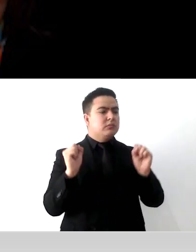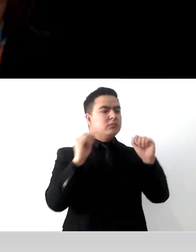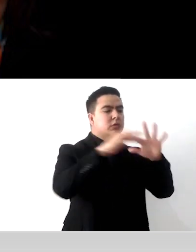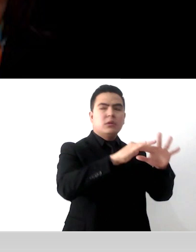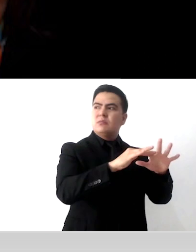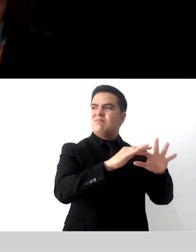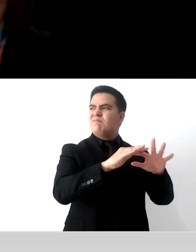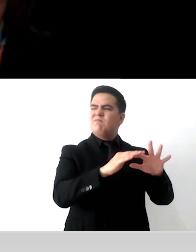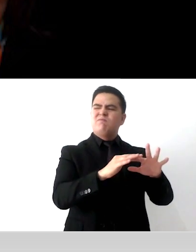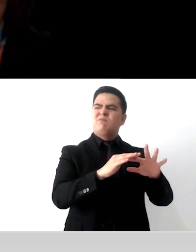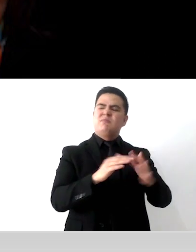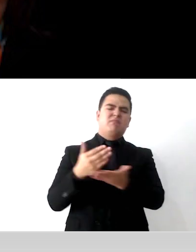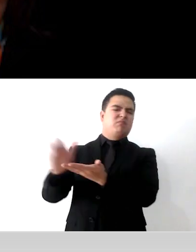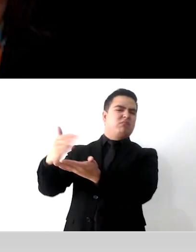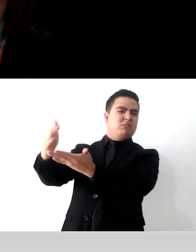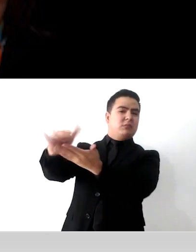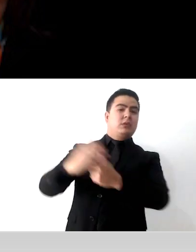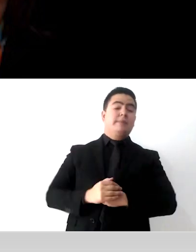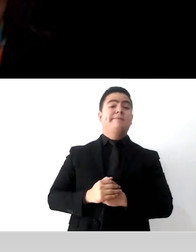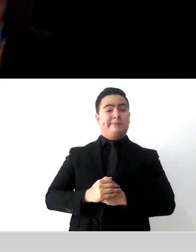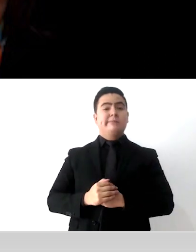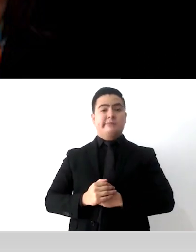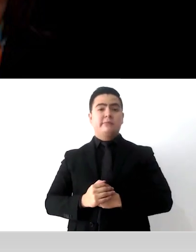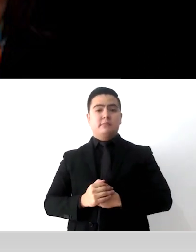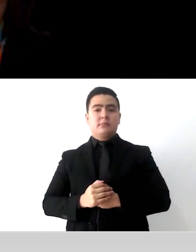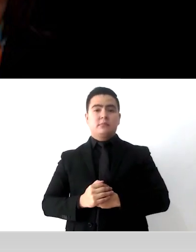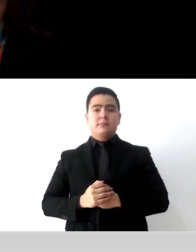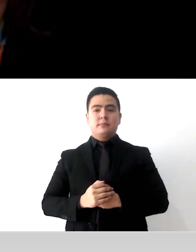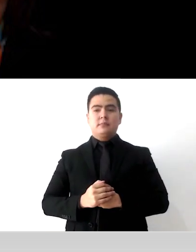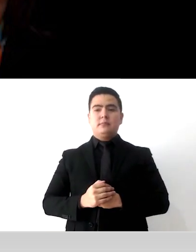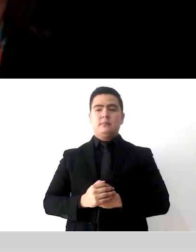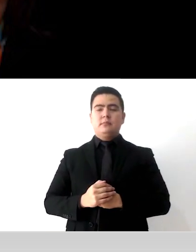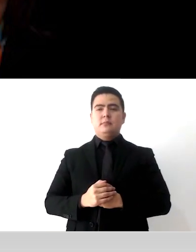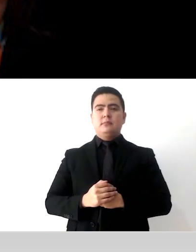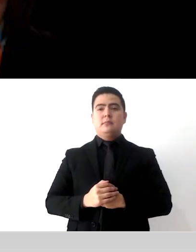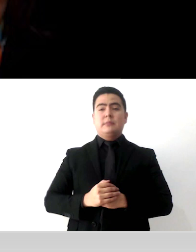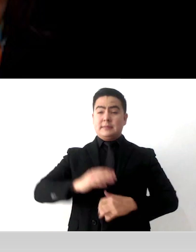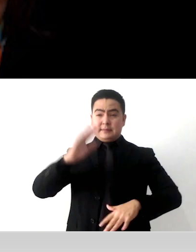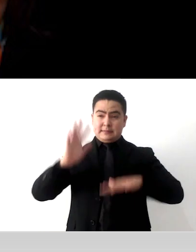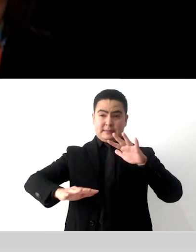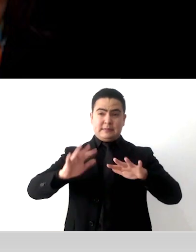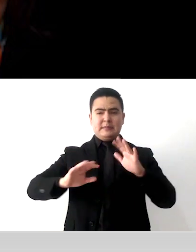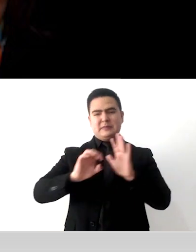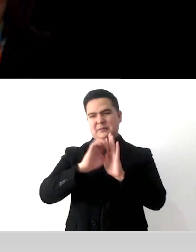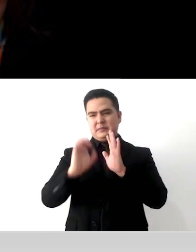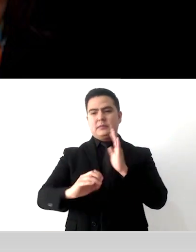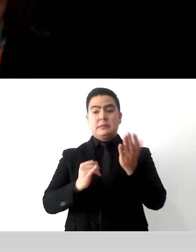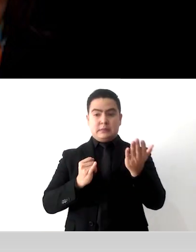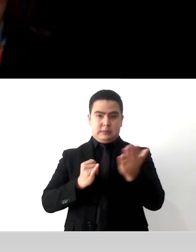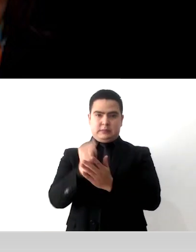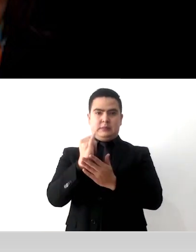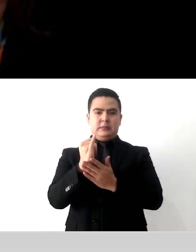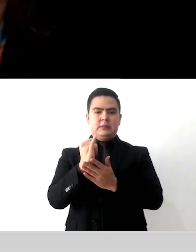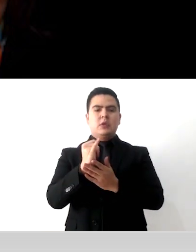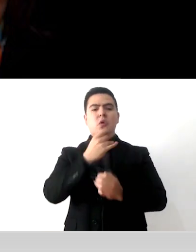sin convocarlas. Y, por ejemplo, algo muy sutil es que las decisiones, por ejemplo, de diputados,